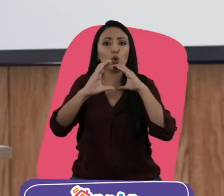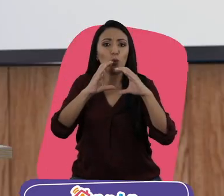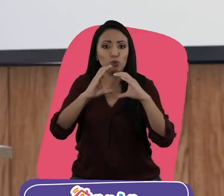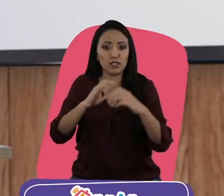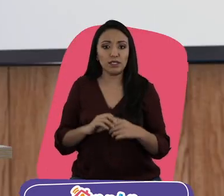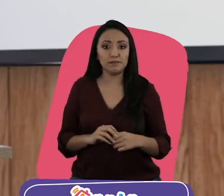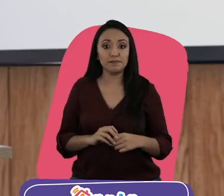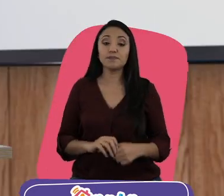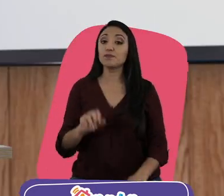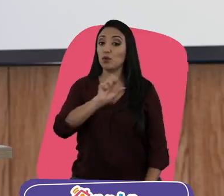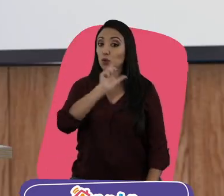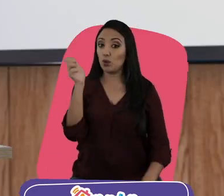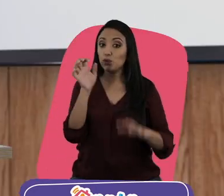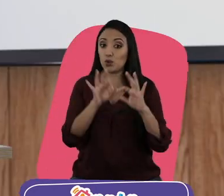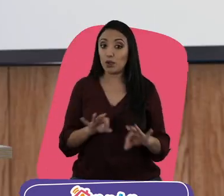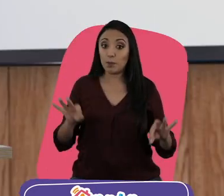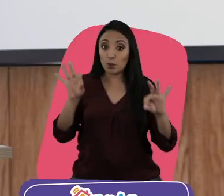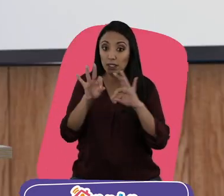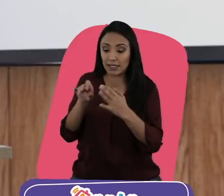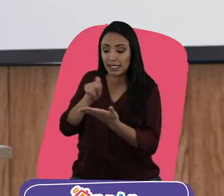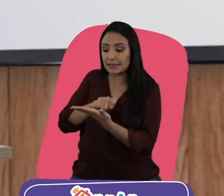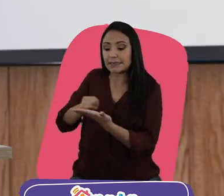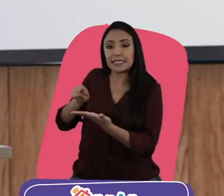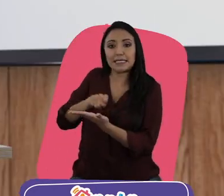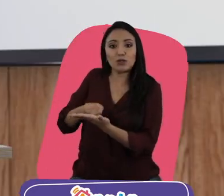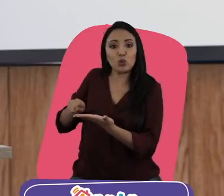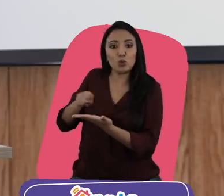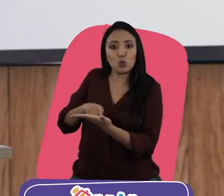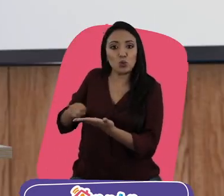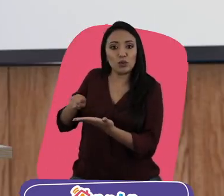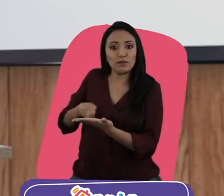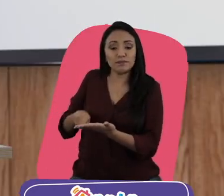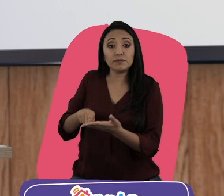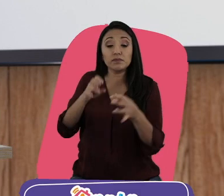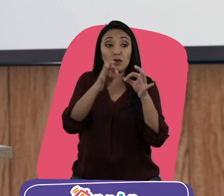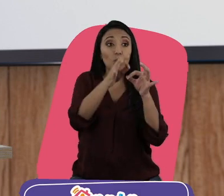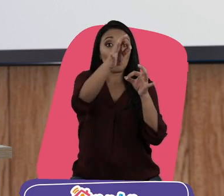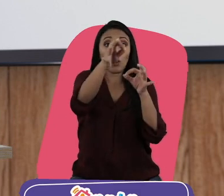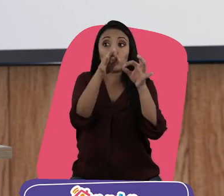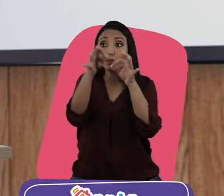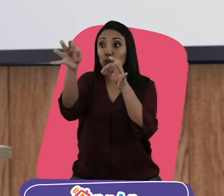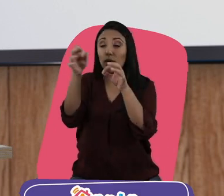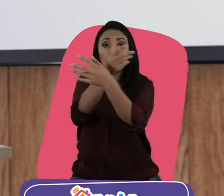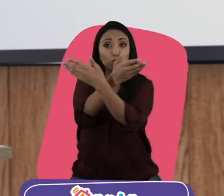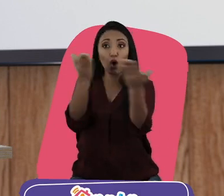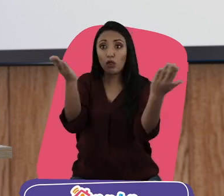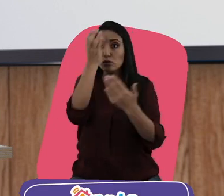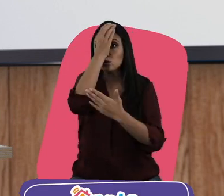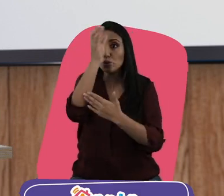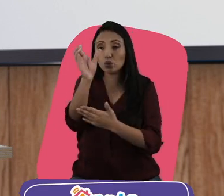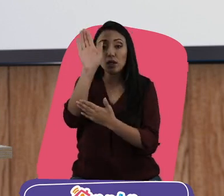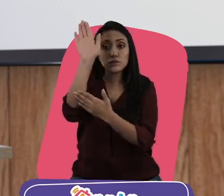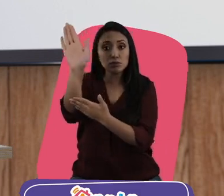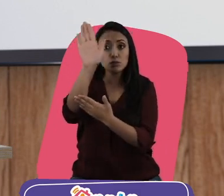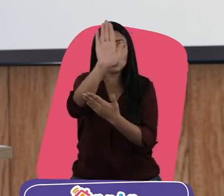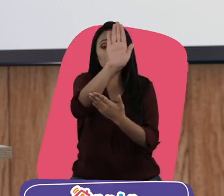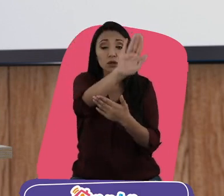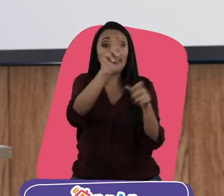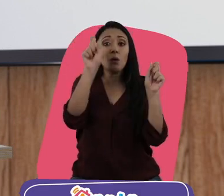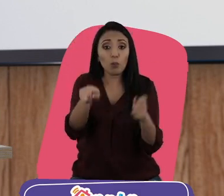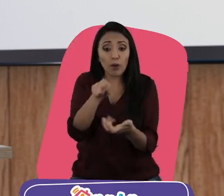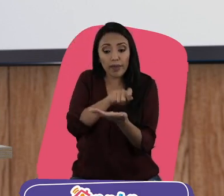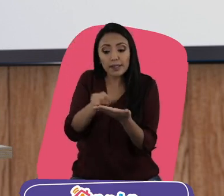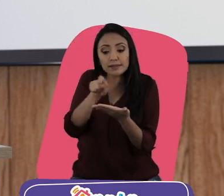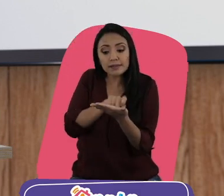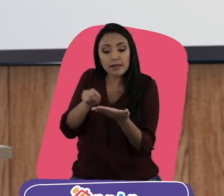Otro lenguaje importante, el escrito. Todos los pueblos y nacionalidades, todas las culturas, podemos escribir y